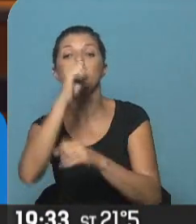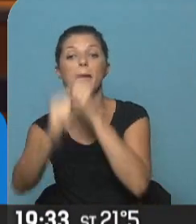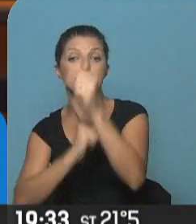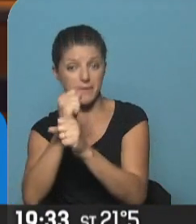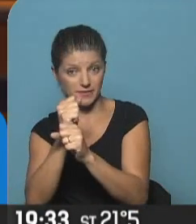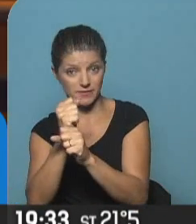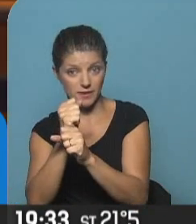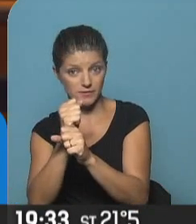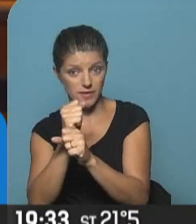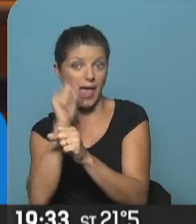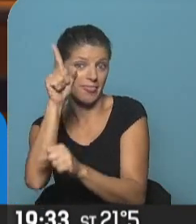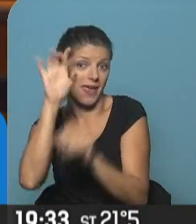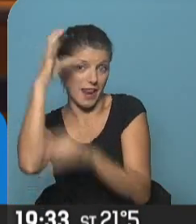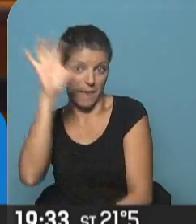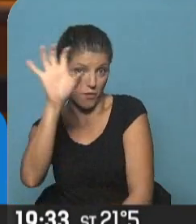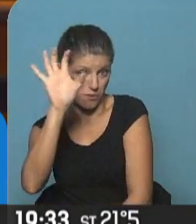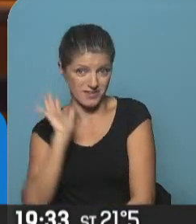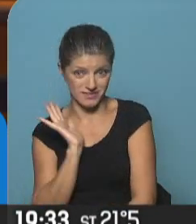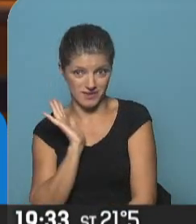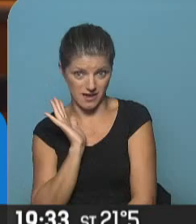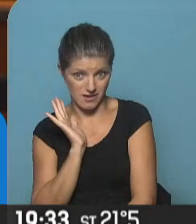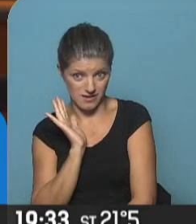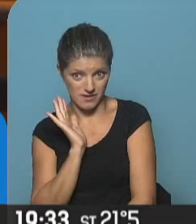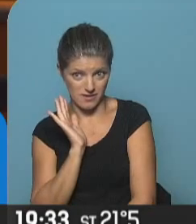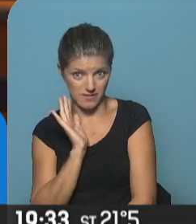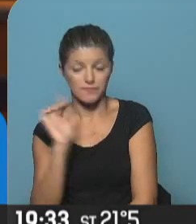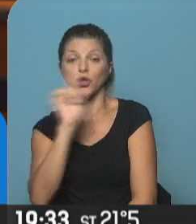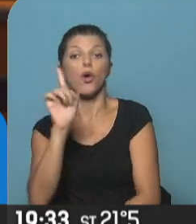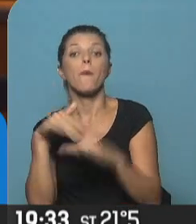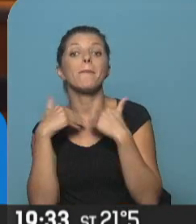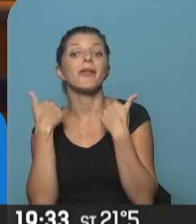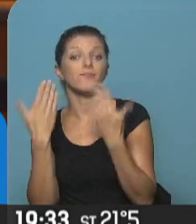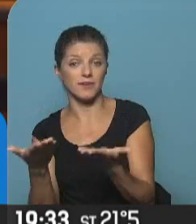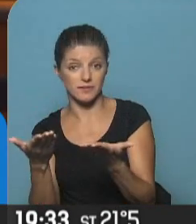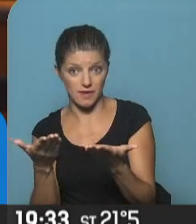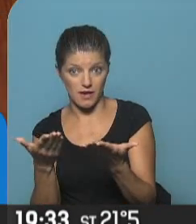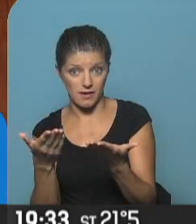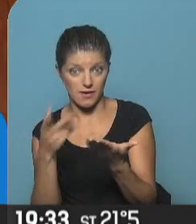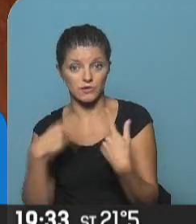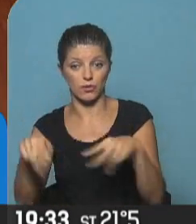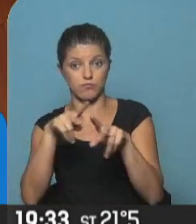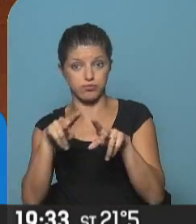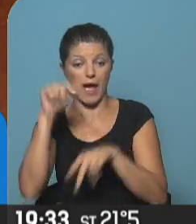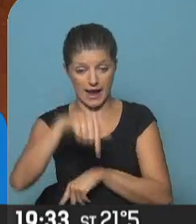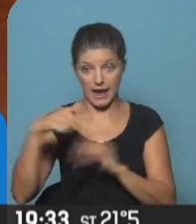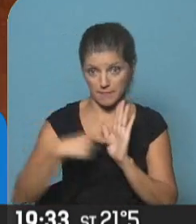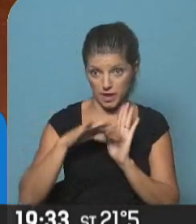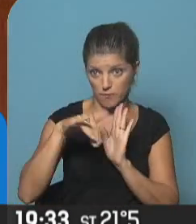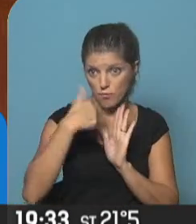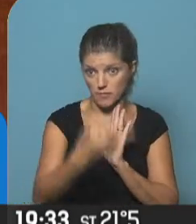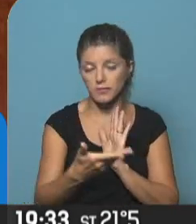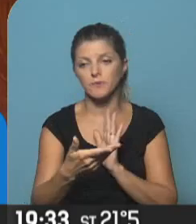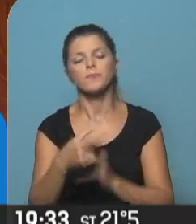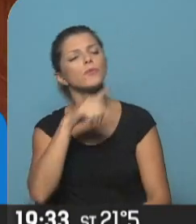bajo jurisdicción provincial y que no siempre beneficiaban de los subsidios que se distribuían en capital y en el conurbano. Y esos